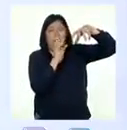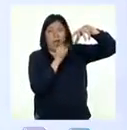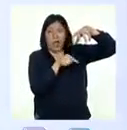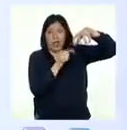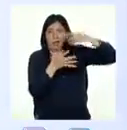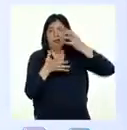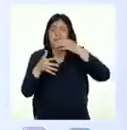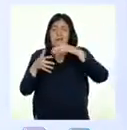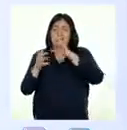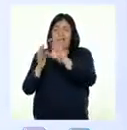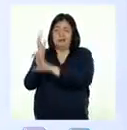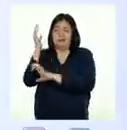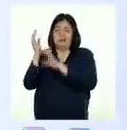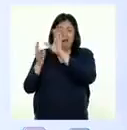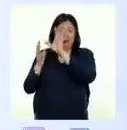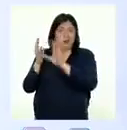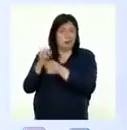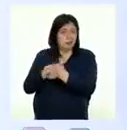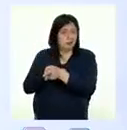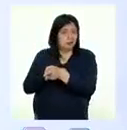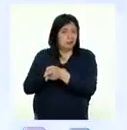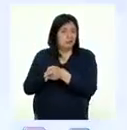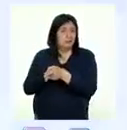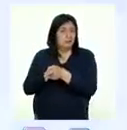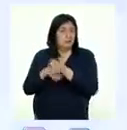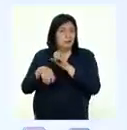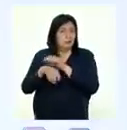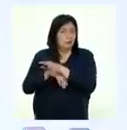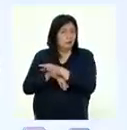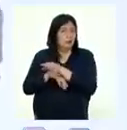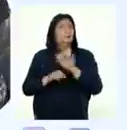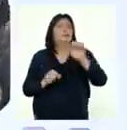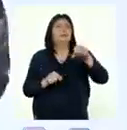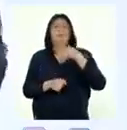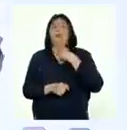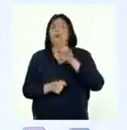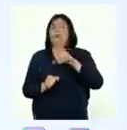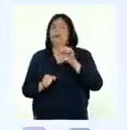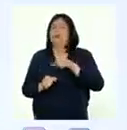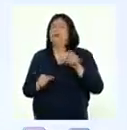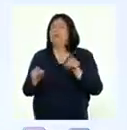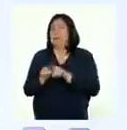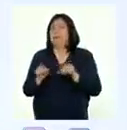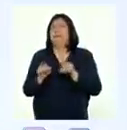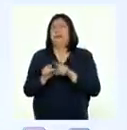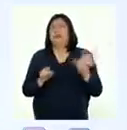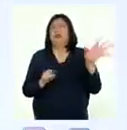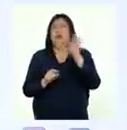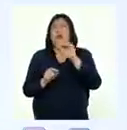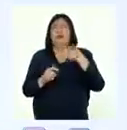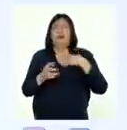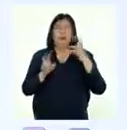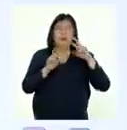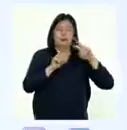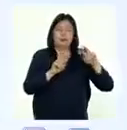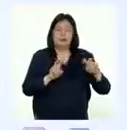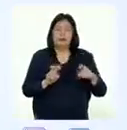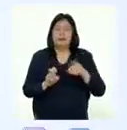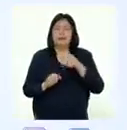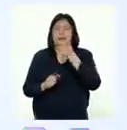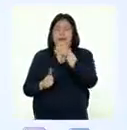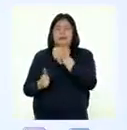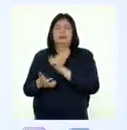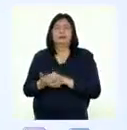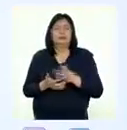las características de las estaciones? Me encanta y creo que engloba muy bien todo lo que estamos viendo.